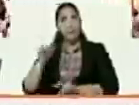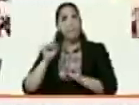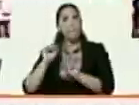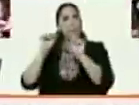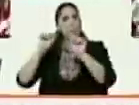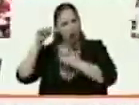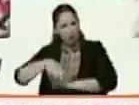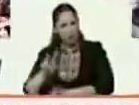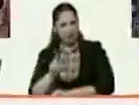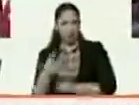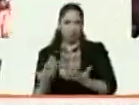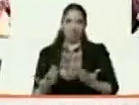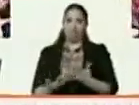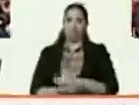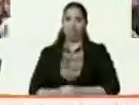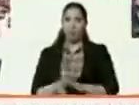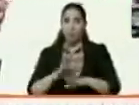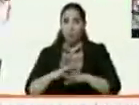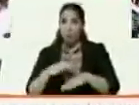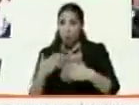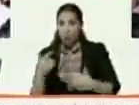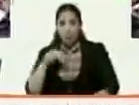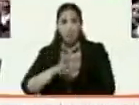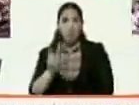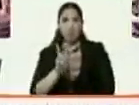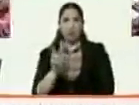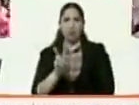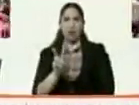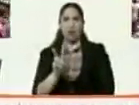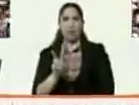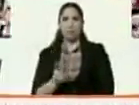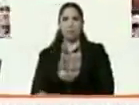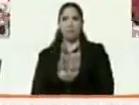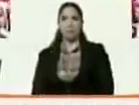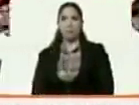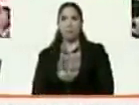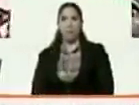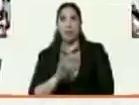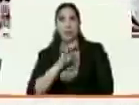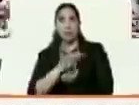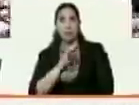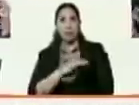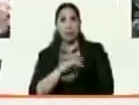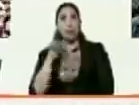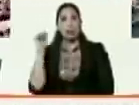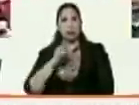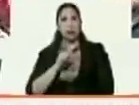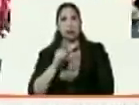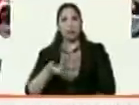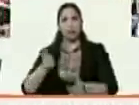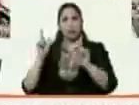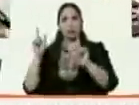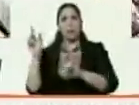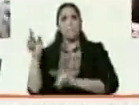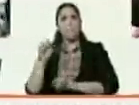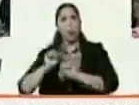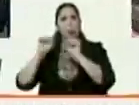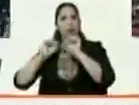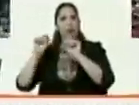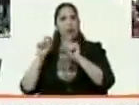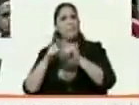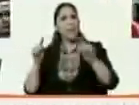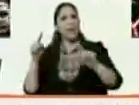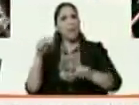protestaron. ¿Y por qué en Venezuela, en Chile es válida la protesta, pero en Venezuela no es válida